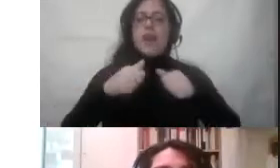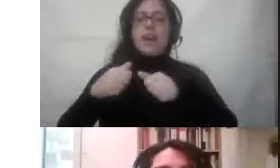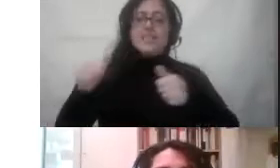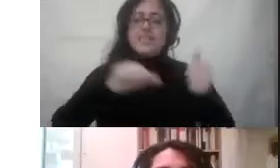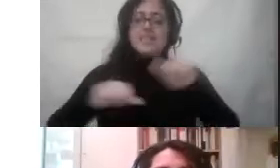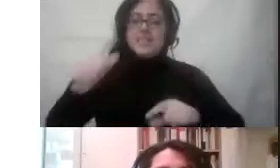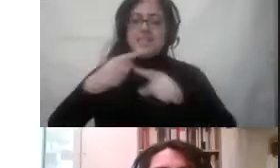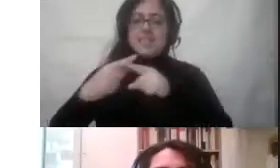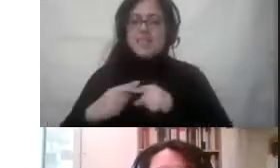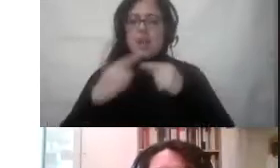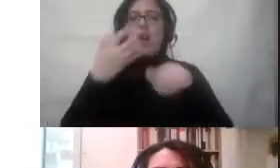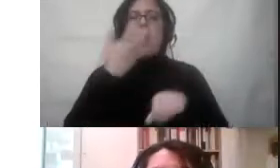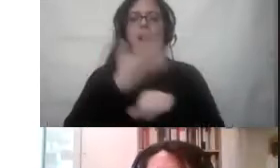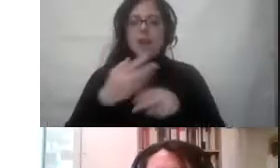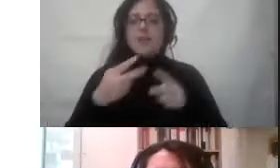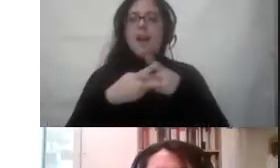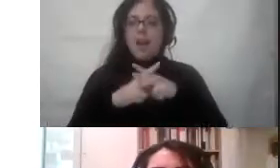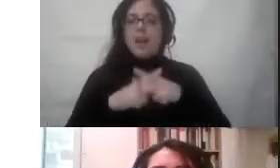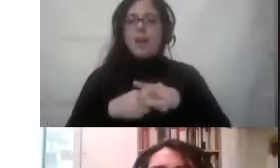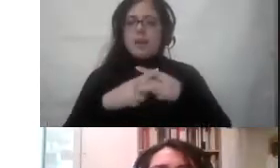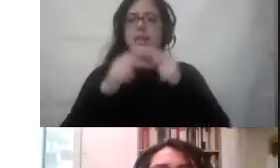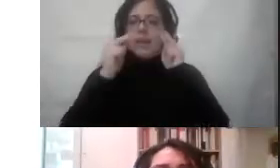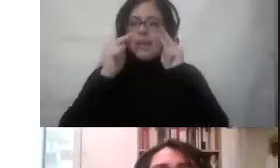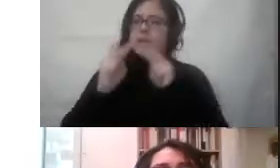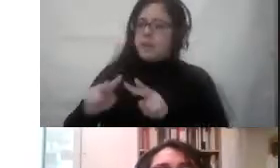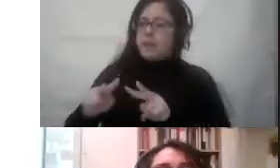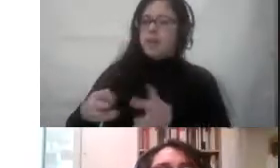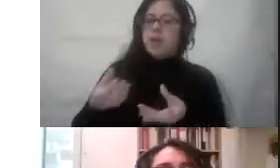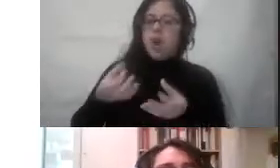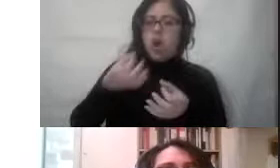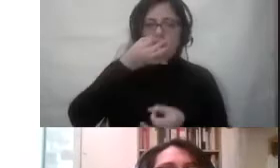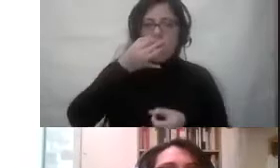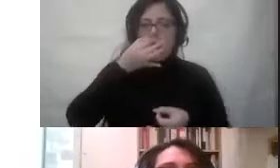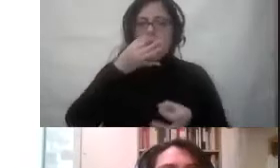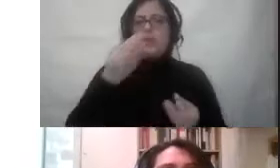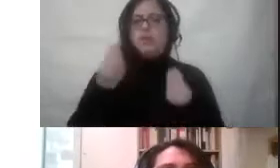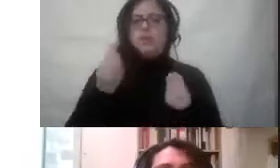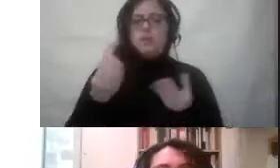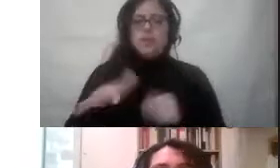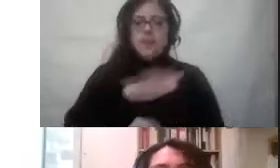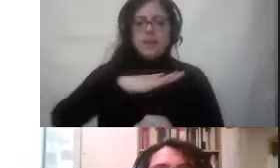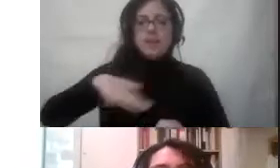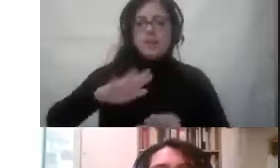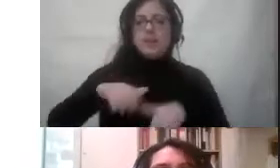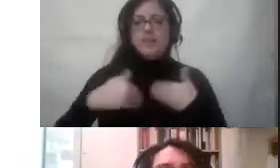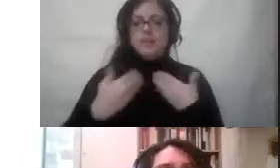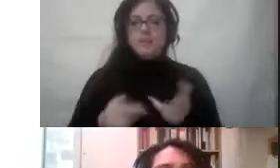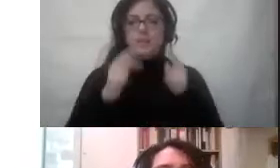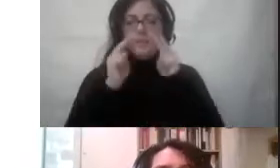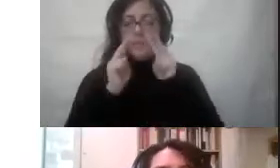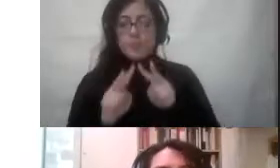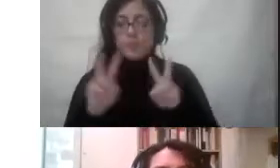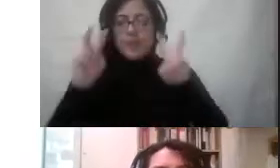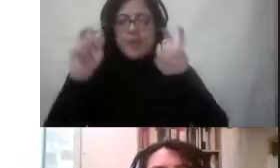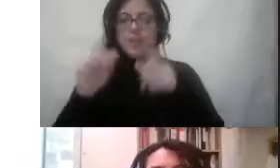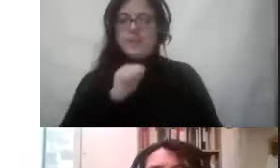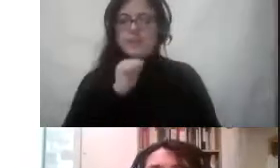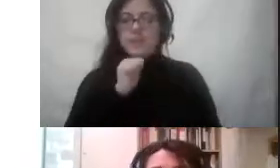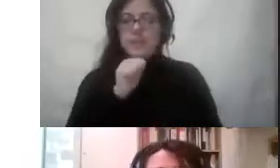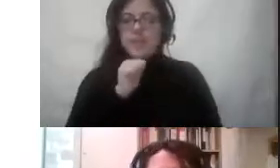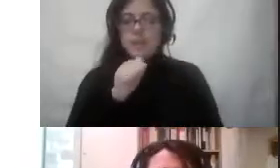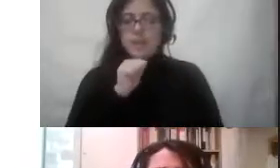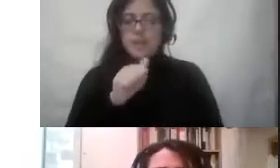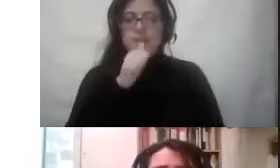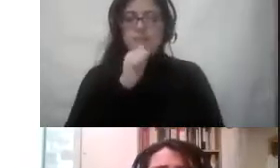ver con sentido crítico lo que nos está pasando. Entonces podemos analizar las causas de la pobreza, la falta